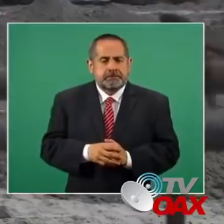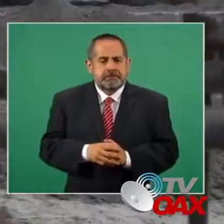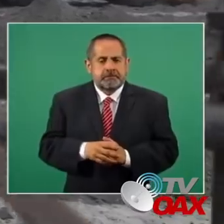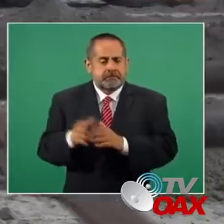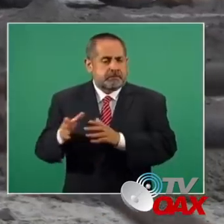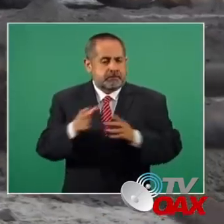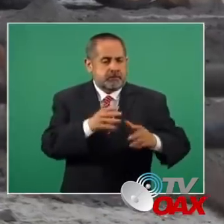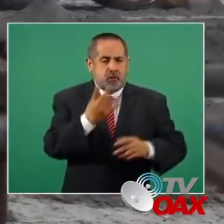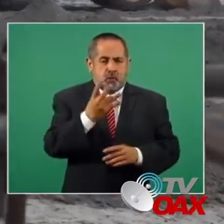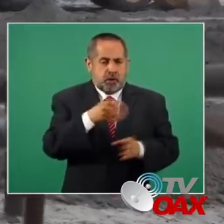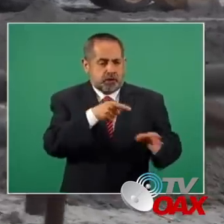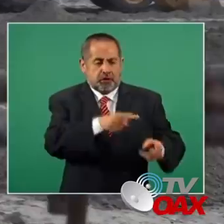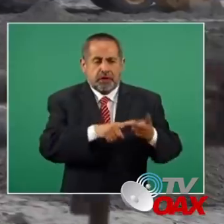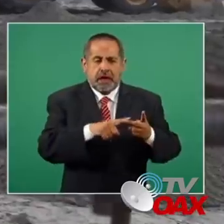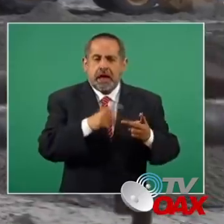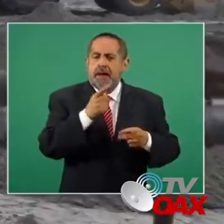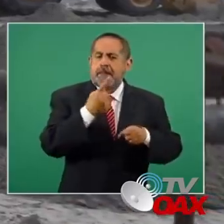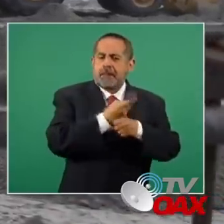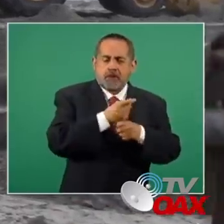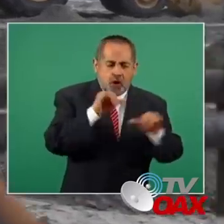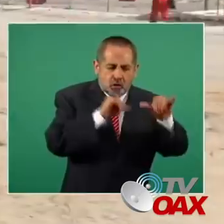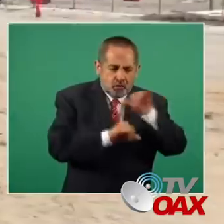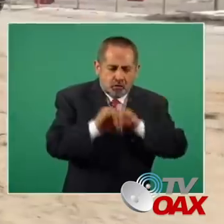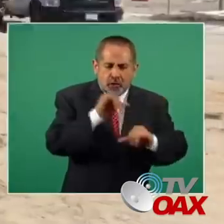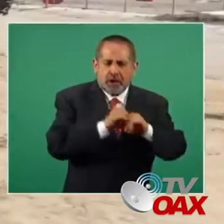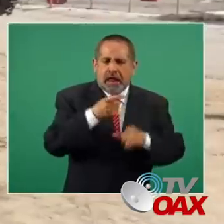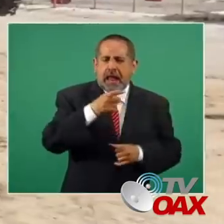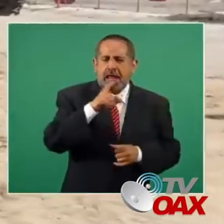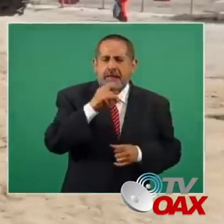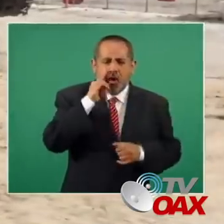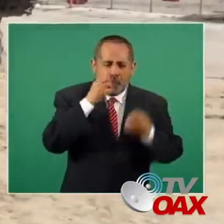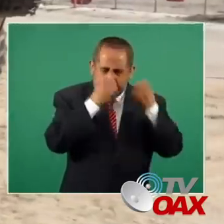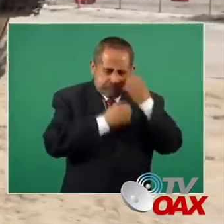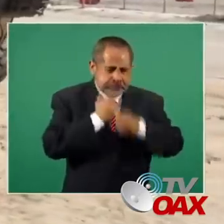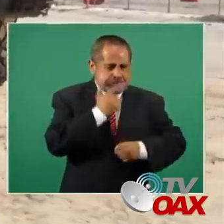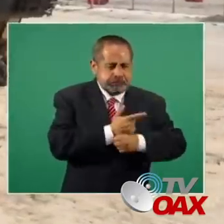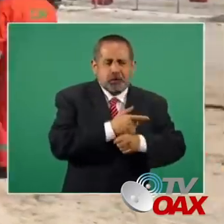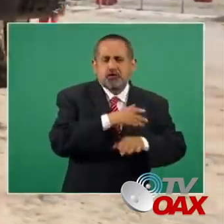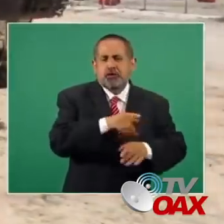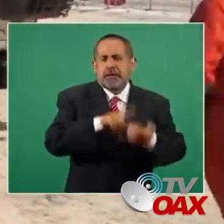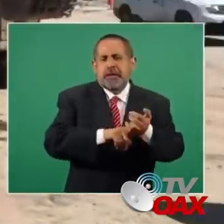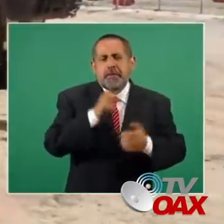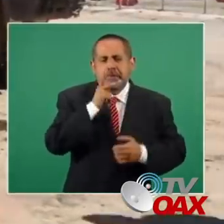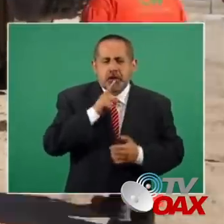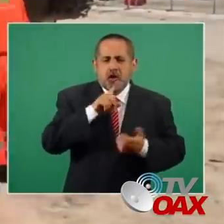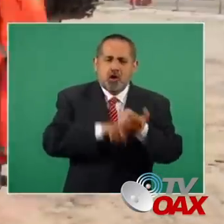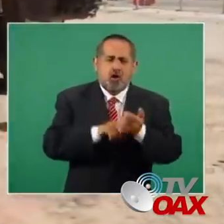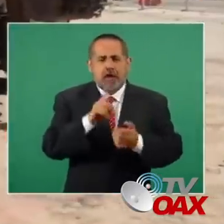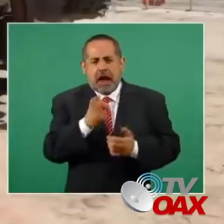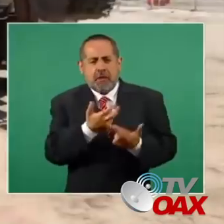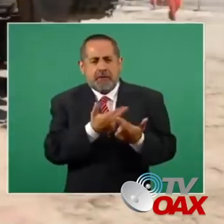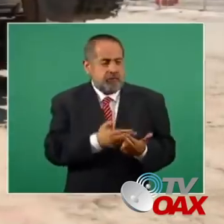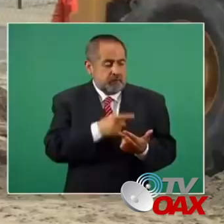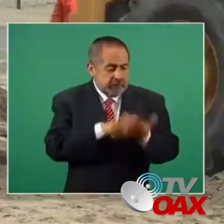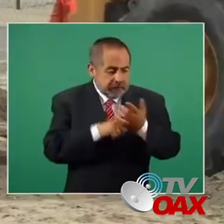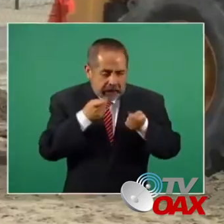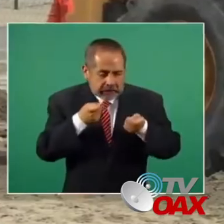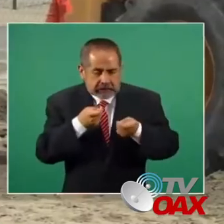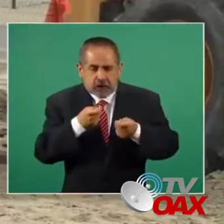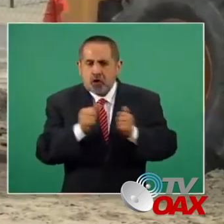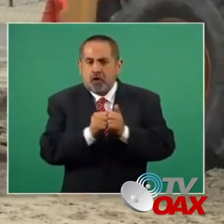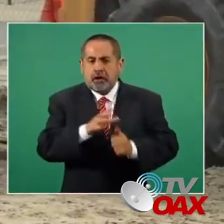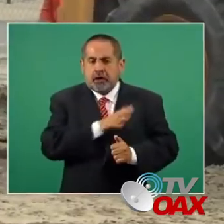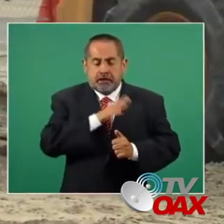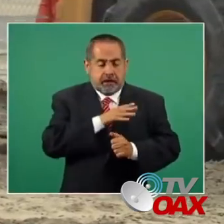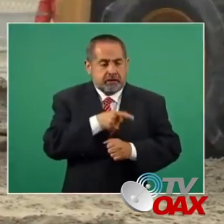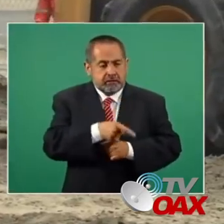análisis químico, de ensayo y calibración en las pruebas químicas de análisis de los productos de petróleo y agua residual para el control de calidad. Se realiza